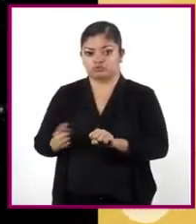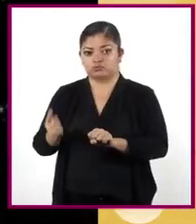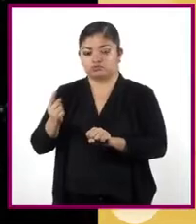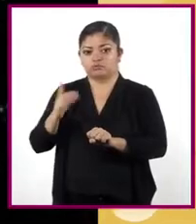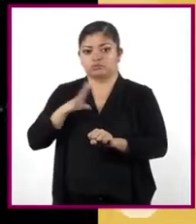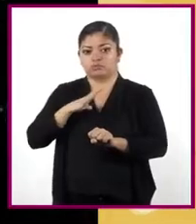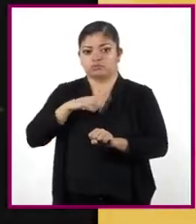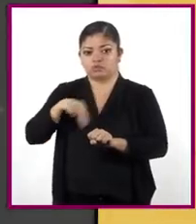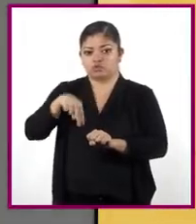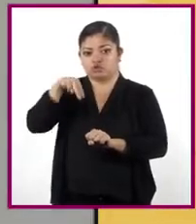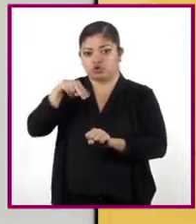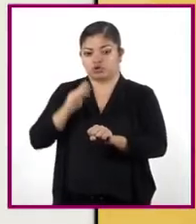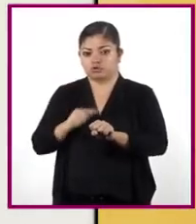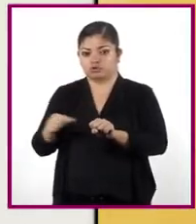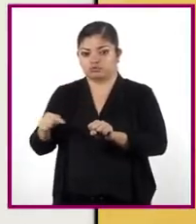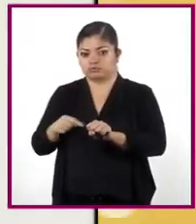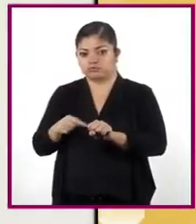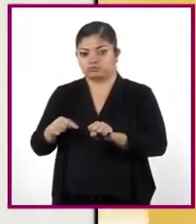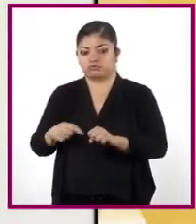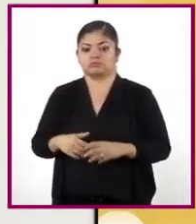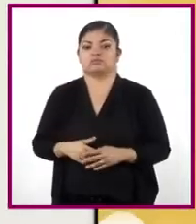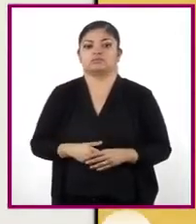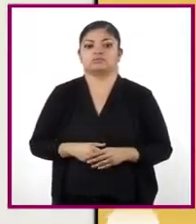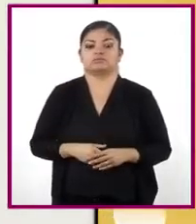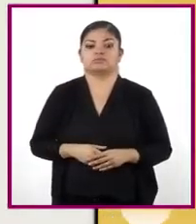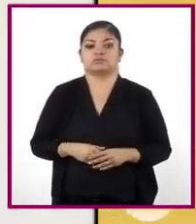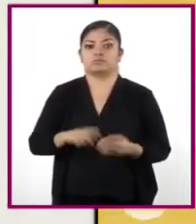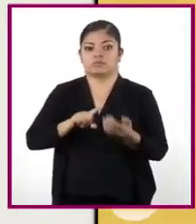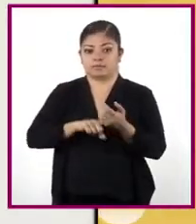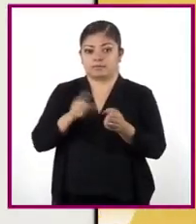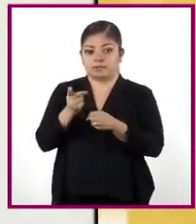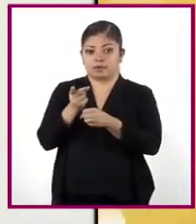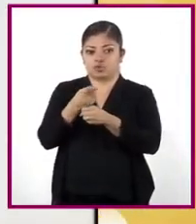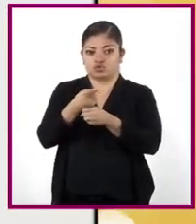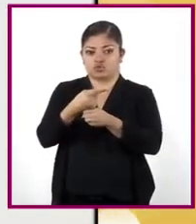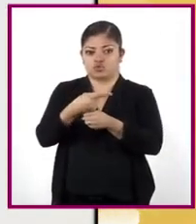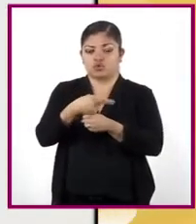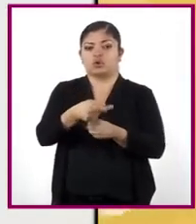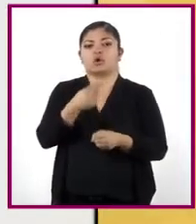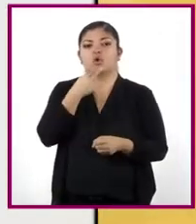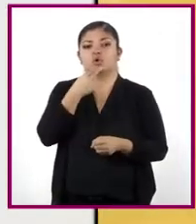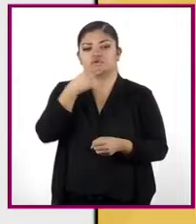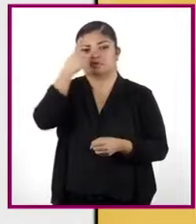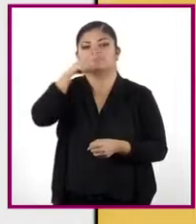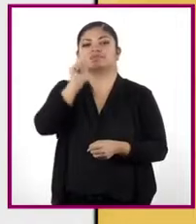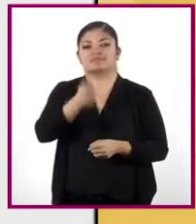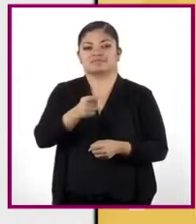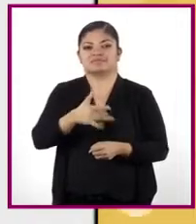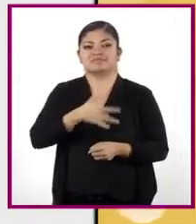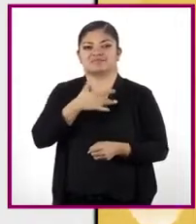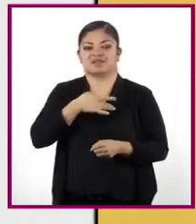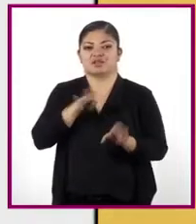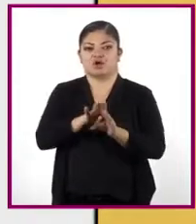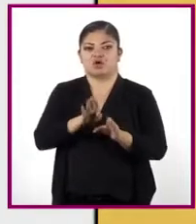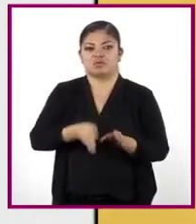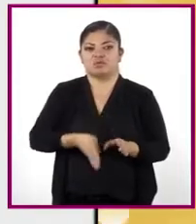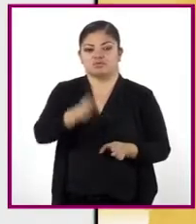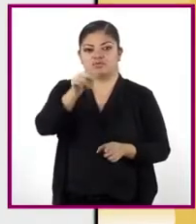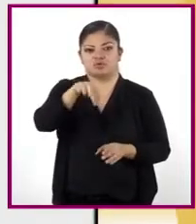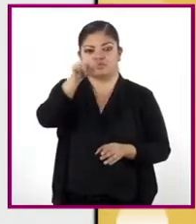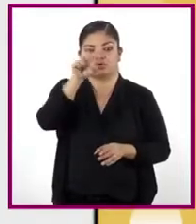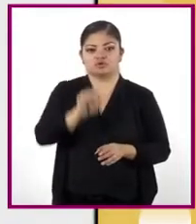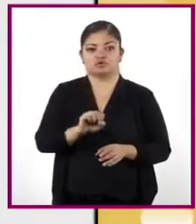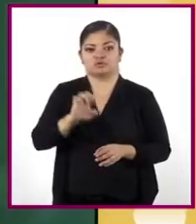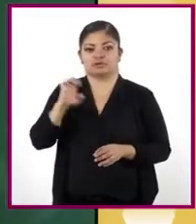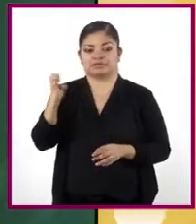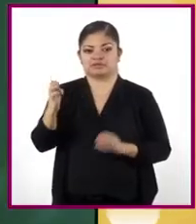cerca del polo norte geográfico. La brújula es útil para conocer las direcciones geográficas, pues determina